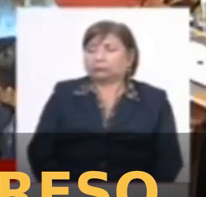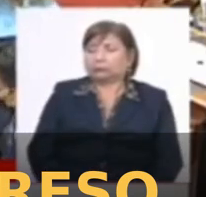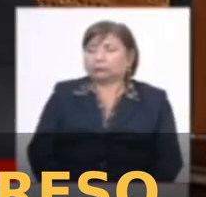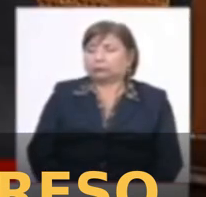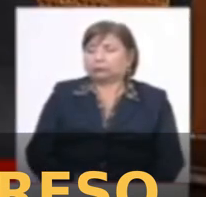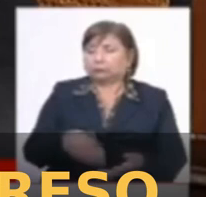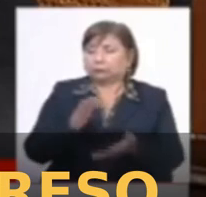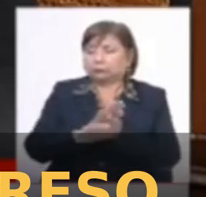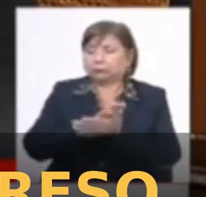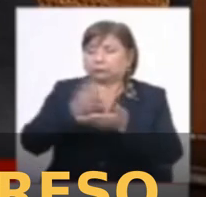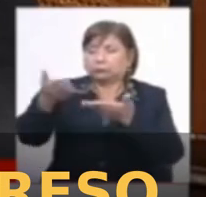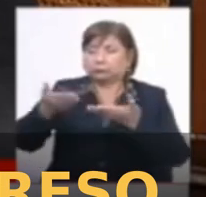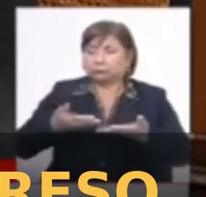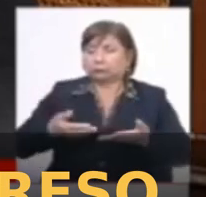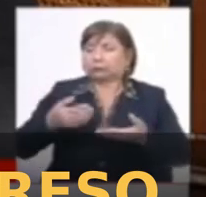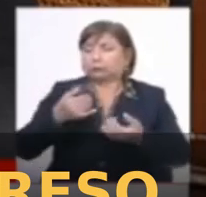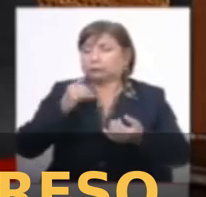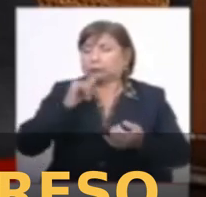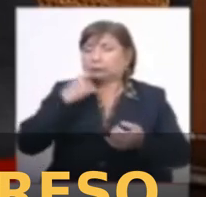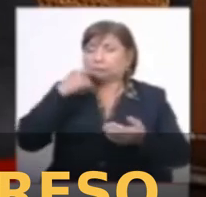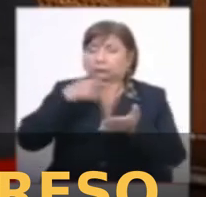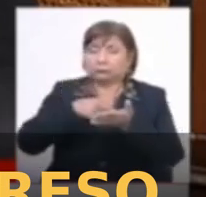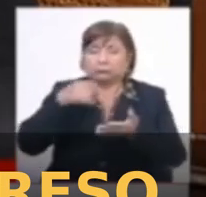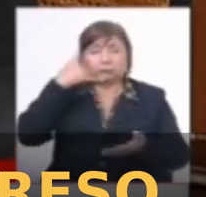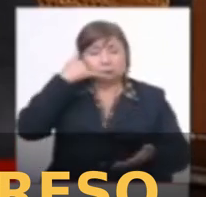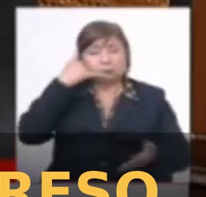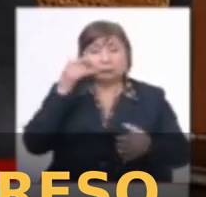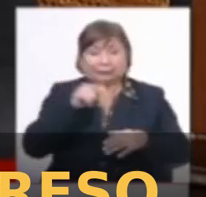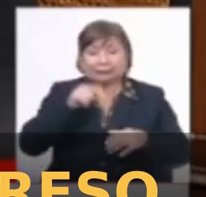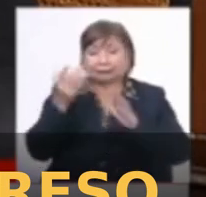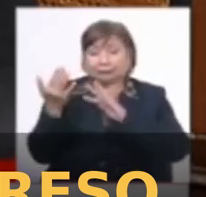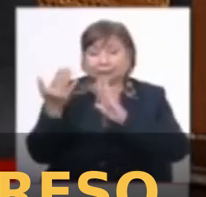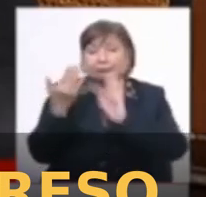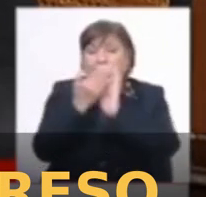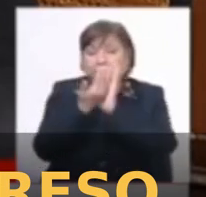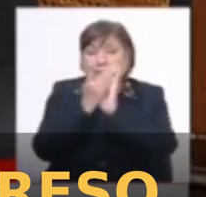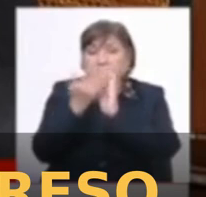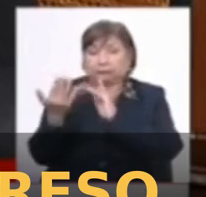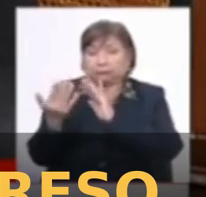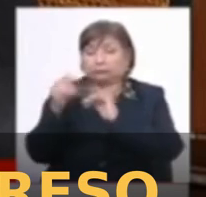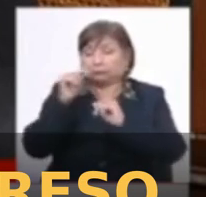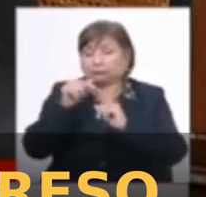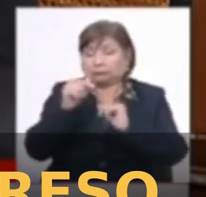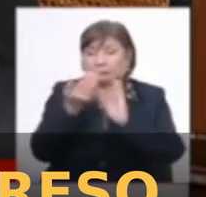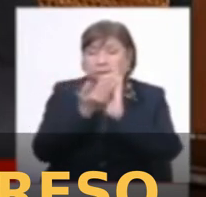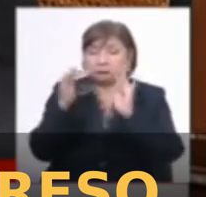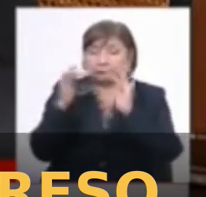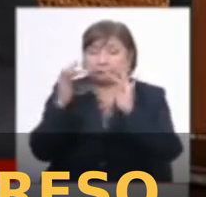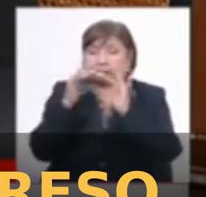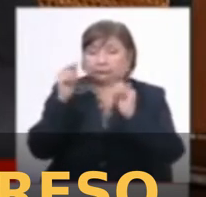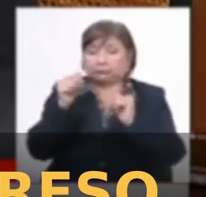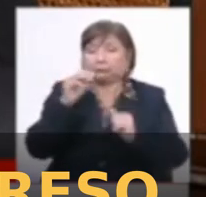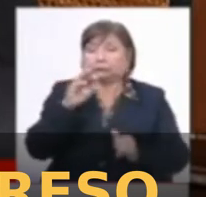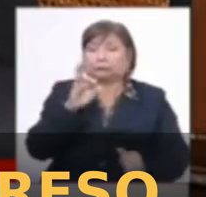Para que me entregue el documento y este me manifiesta que me va a esperar en la puerta. Es el contacto que tengo con